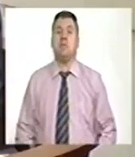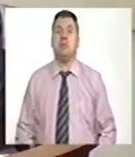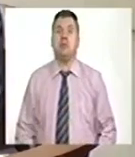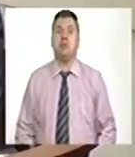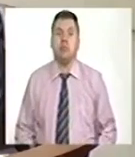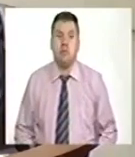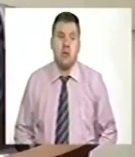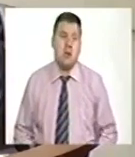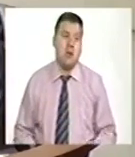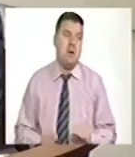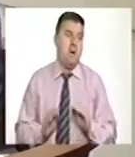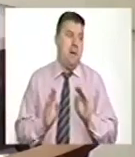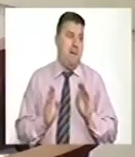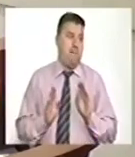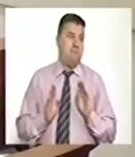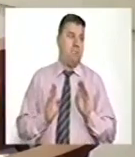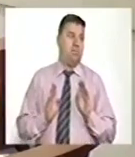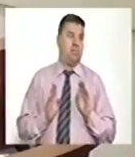que posteriormente